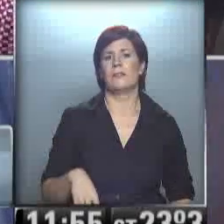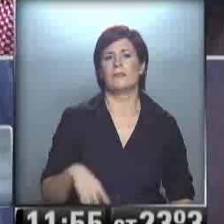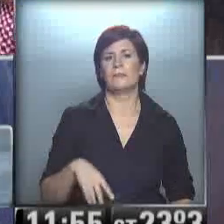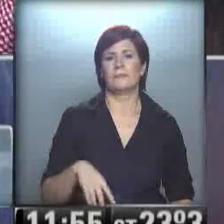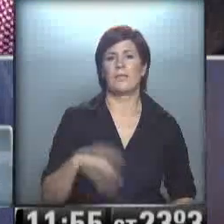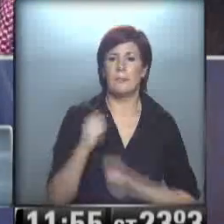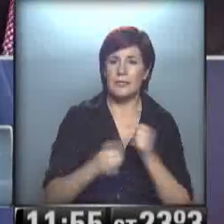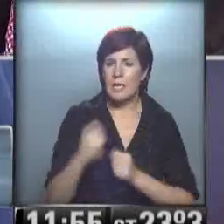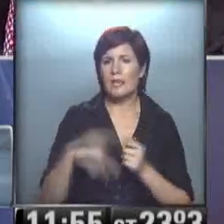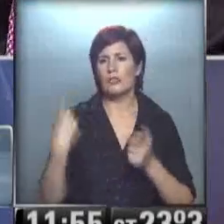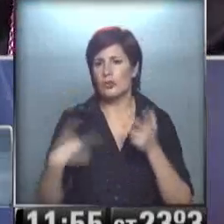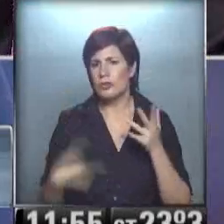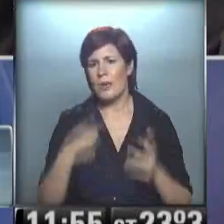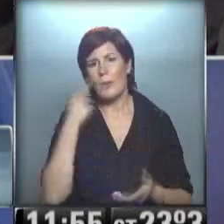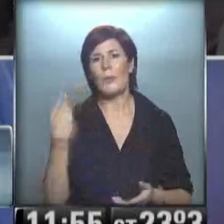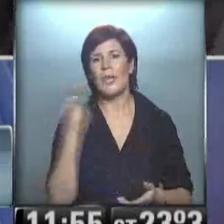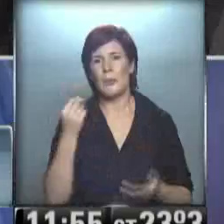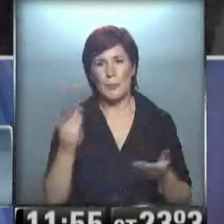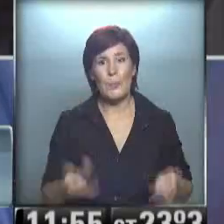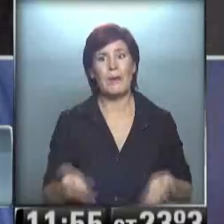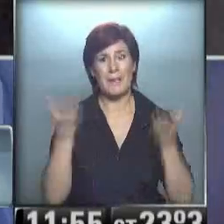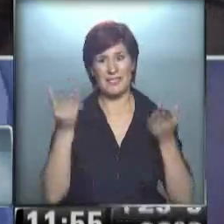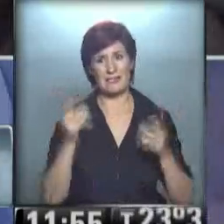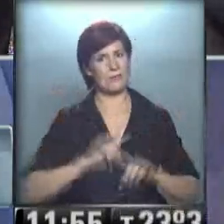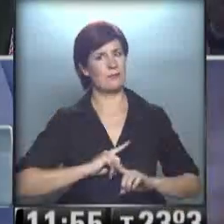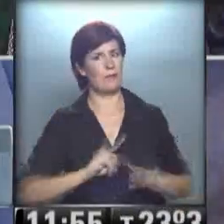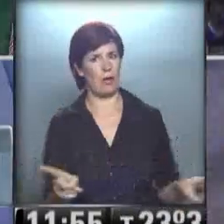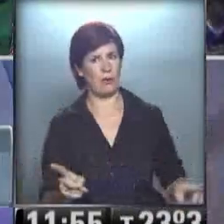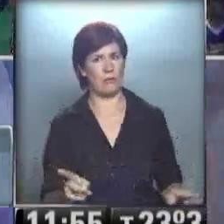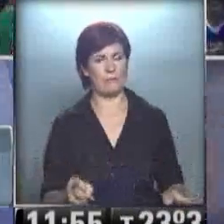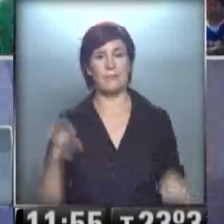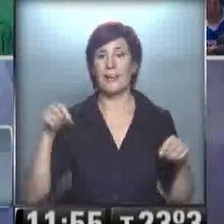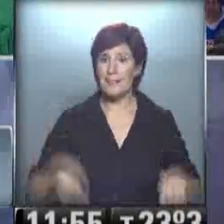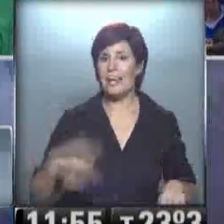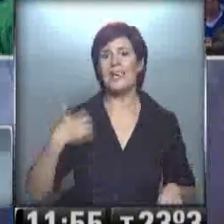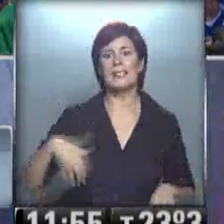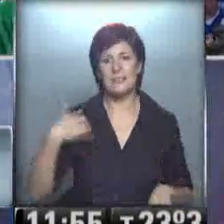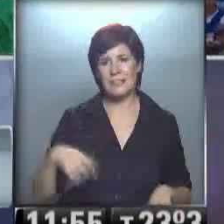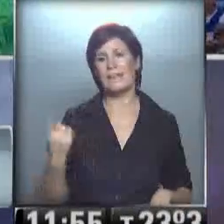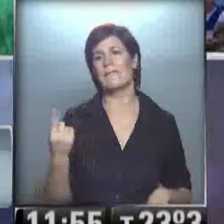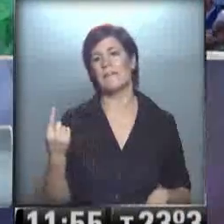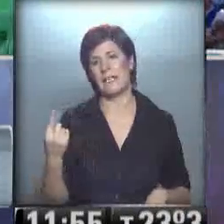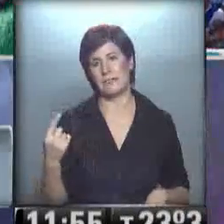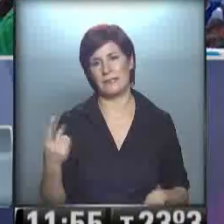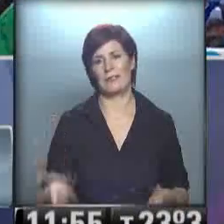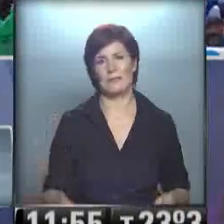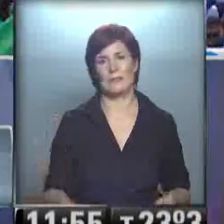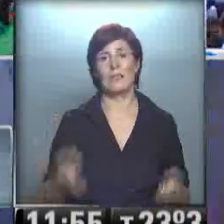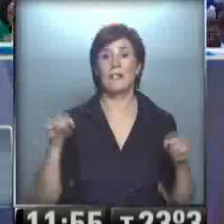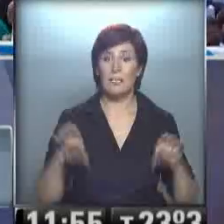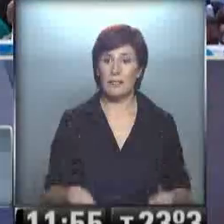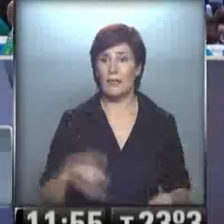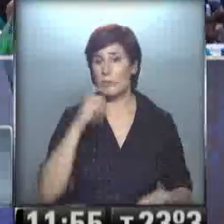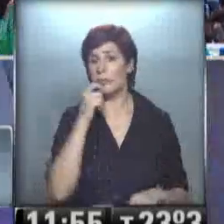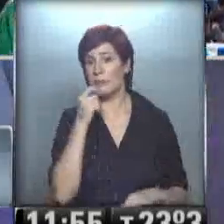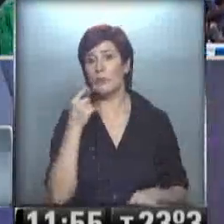algunos empresarios o sectores formadores de precio. Acá, en Argentina, todavía es noticia que un